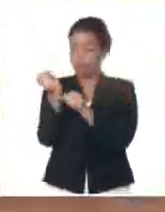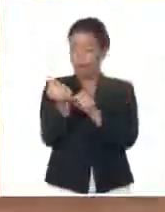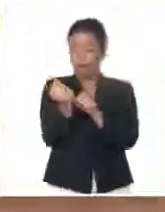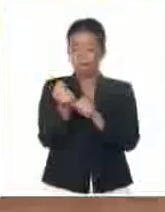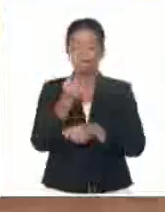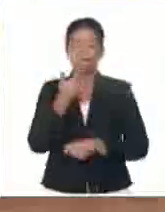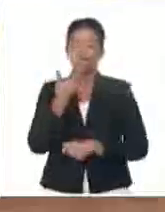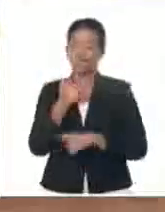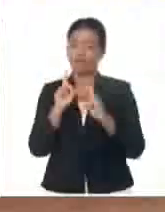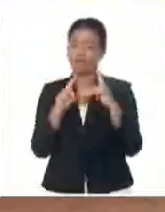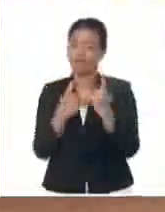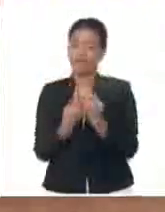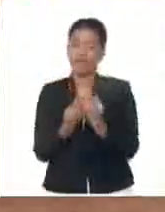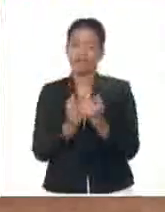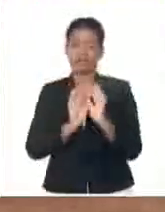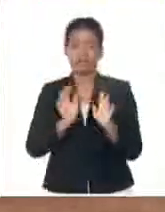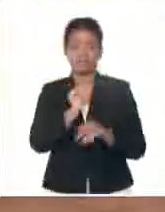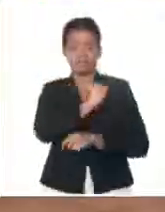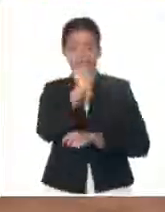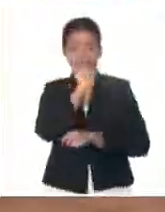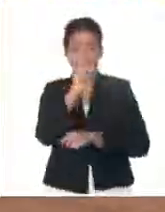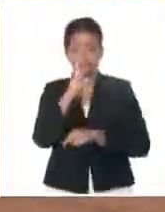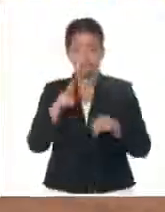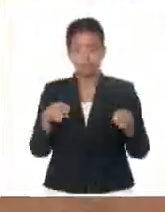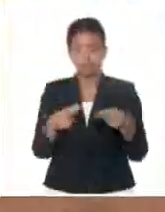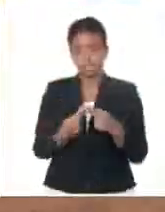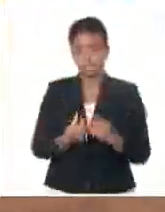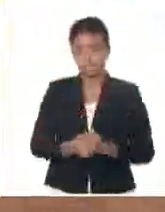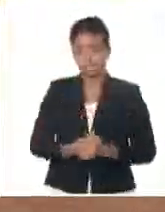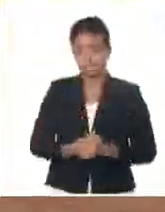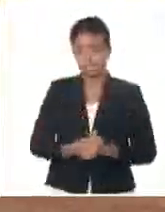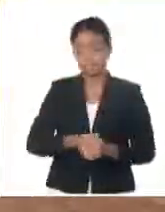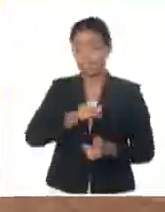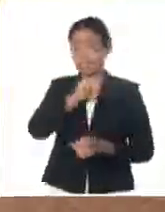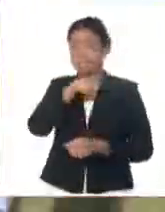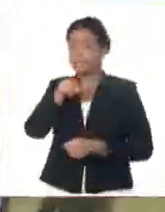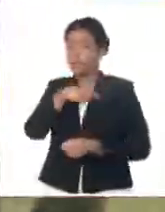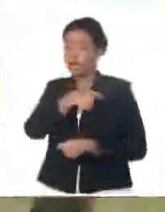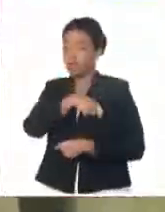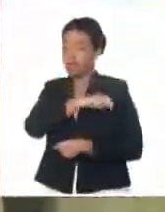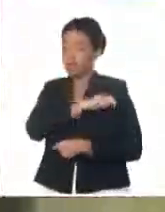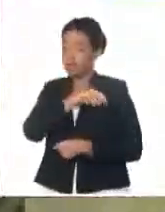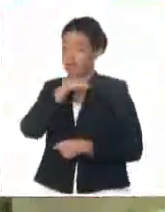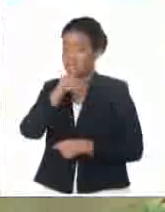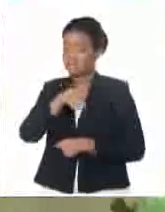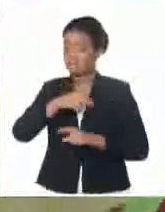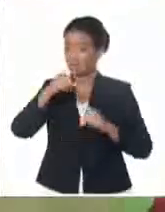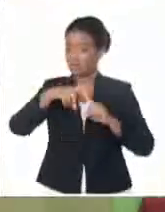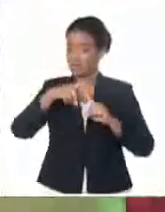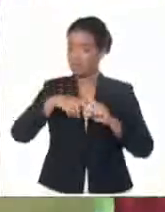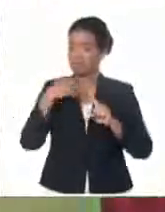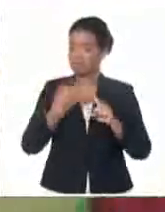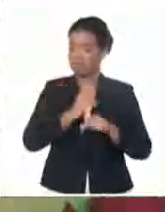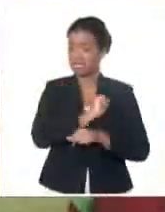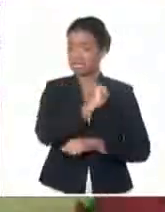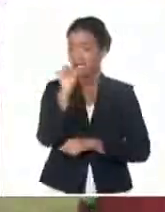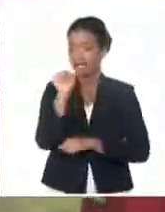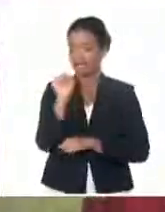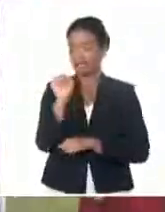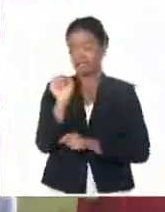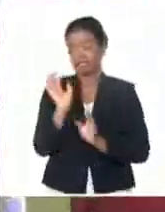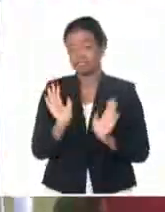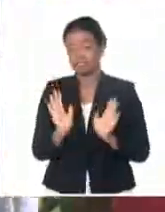de esta final. Ahora bien, muchos aficionados dan por definida esta porfía. Antes de hacer eso, les propongo repasar